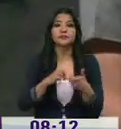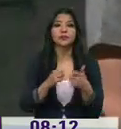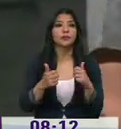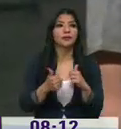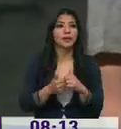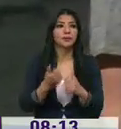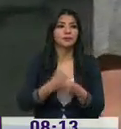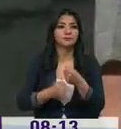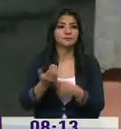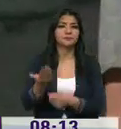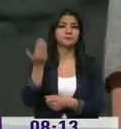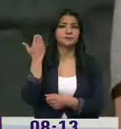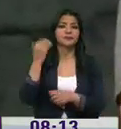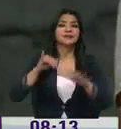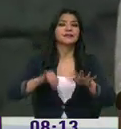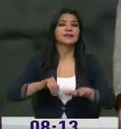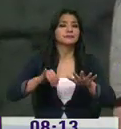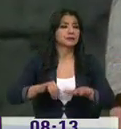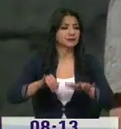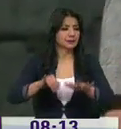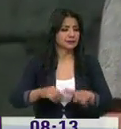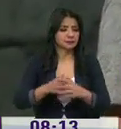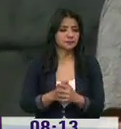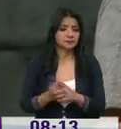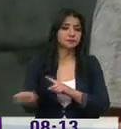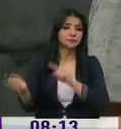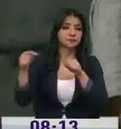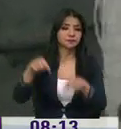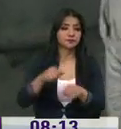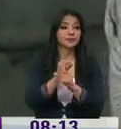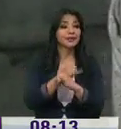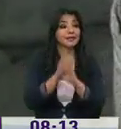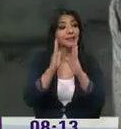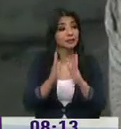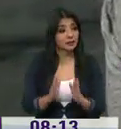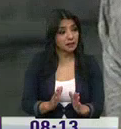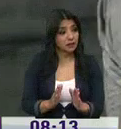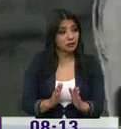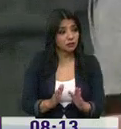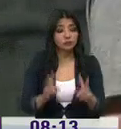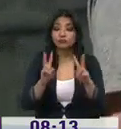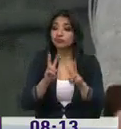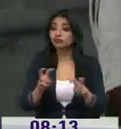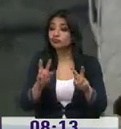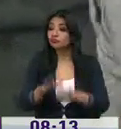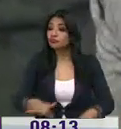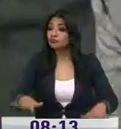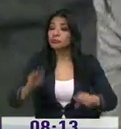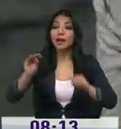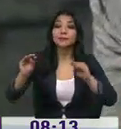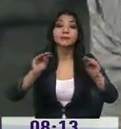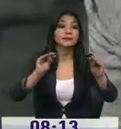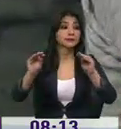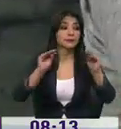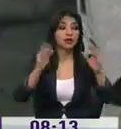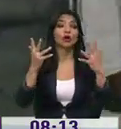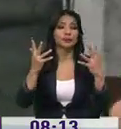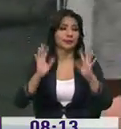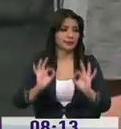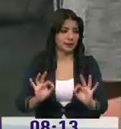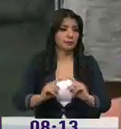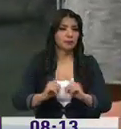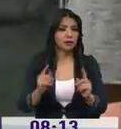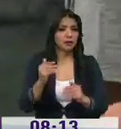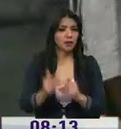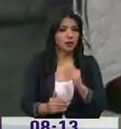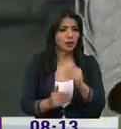años, 6 meses exactamente, vino un ingeniero para supuestamente hacer la socialización de la obra esta, pero a la larga o a la